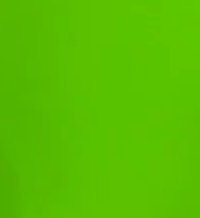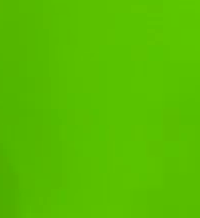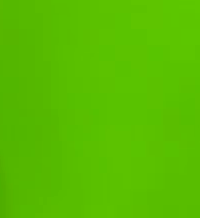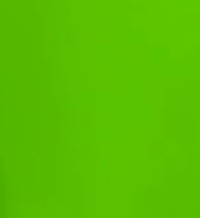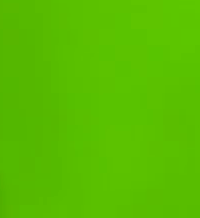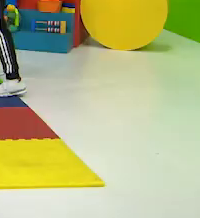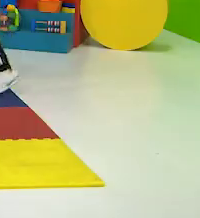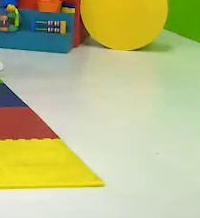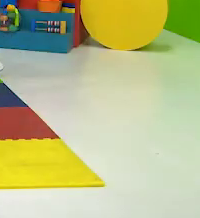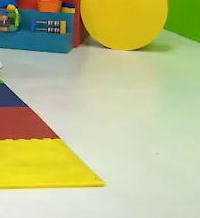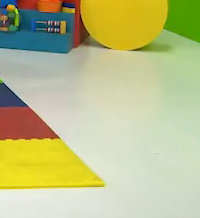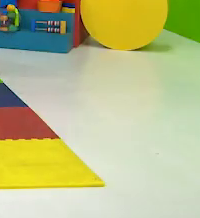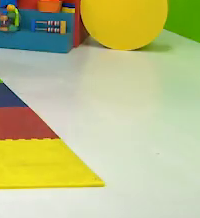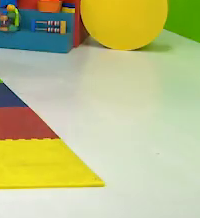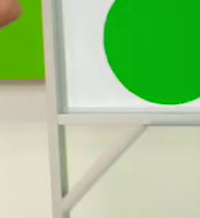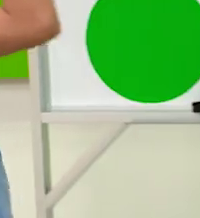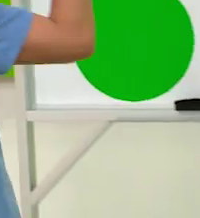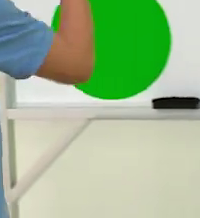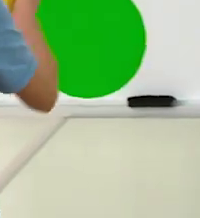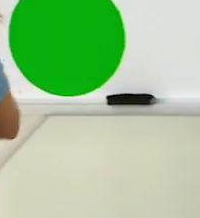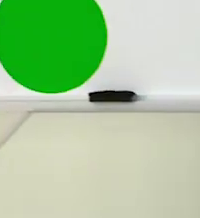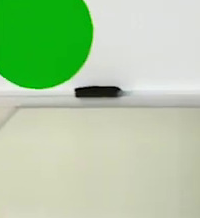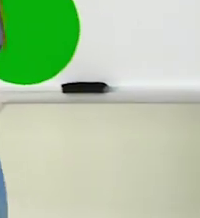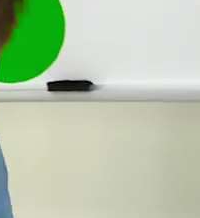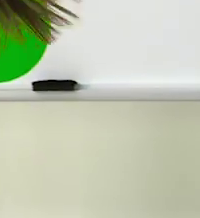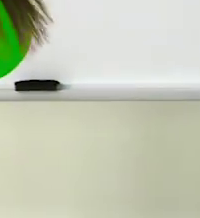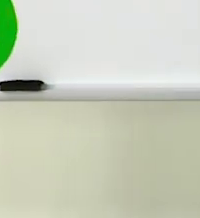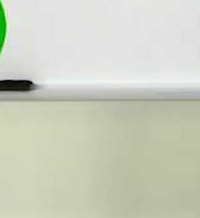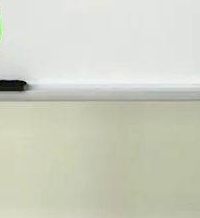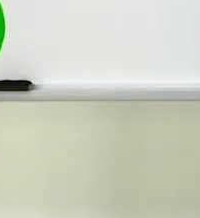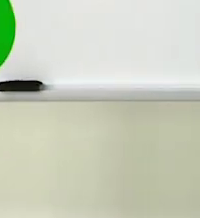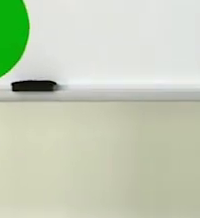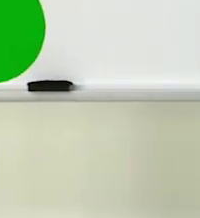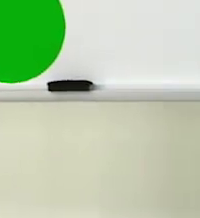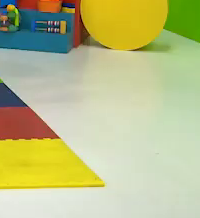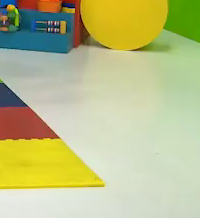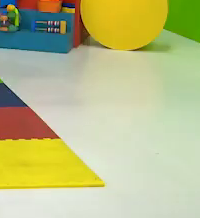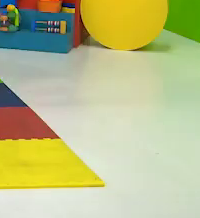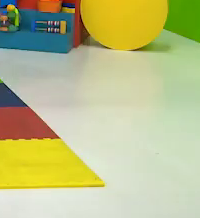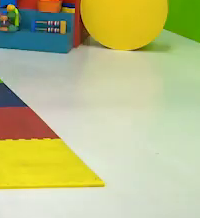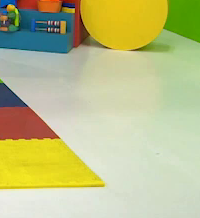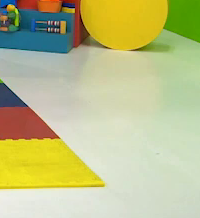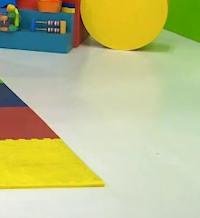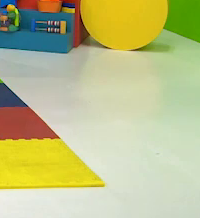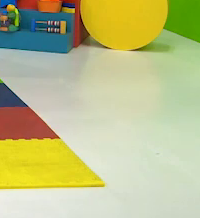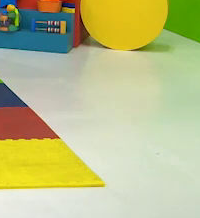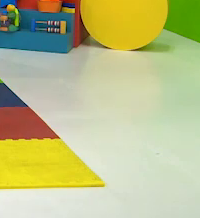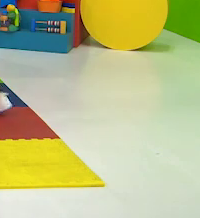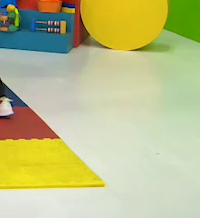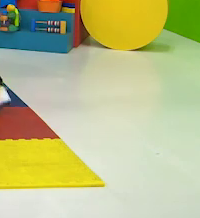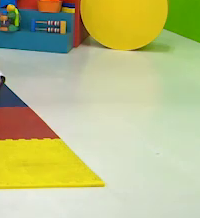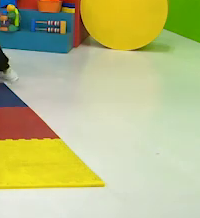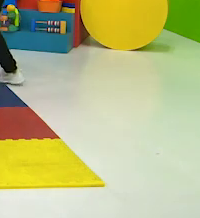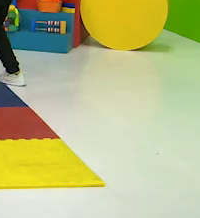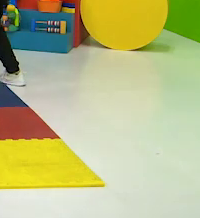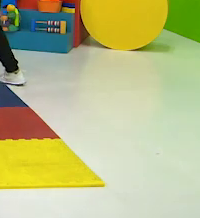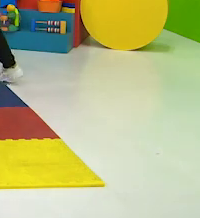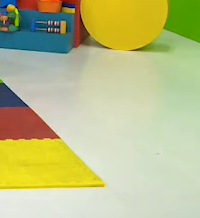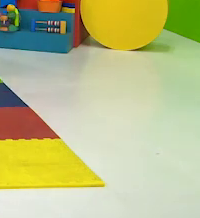bien! ¡Vamos, vamos, vamos! ¡Y allá va! ¿Dónde está? Tú lánzalo, no yo te lo